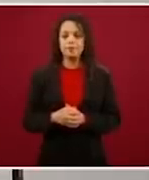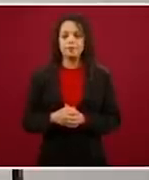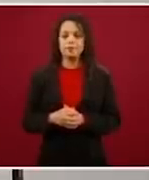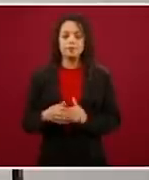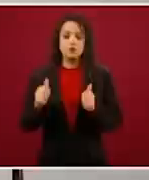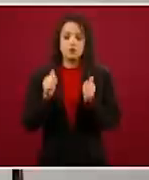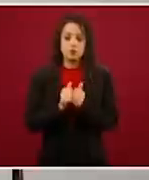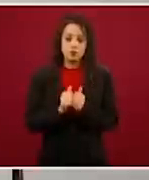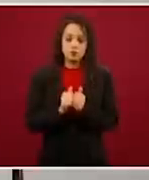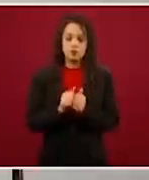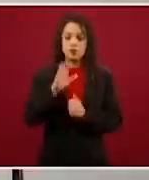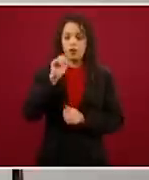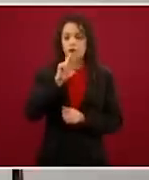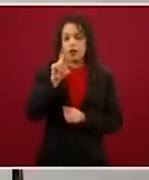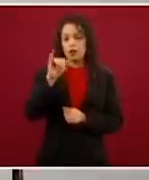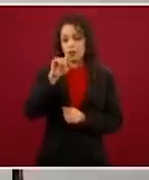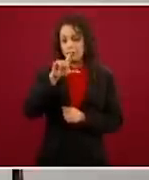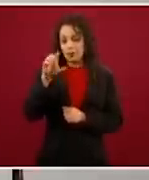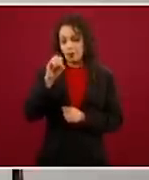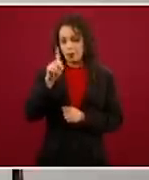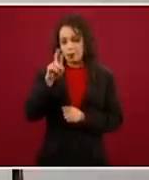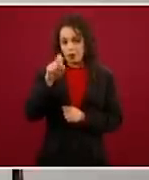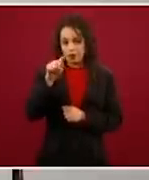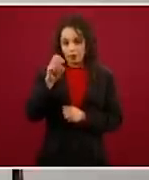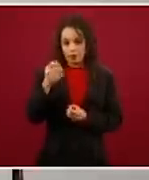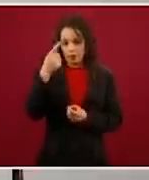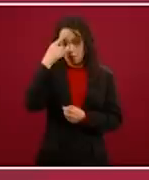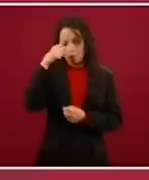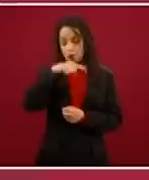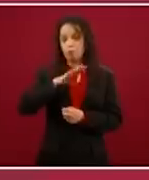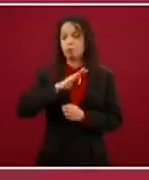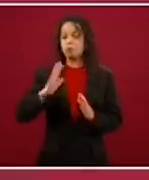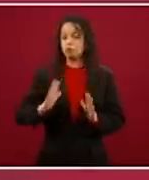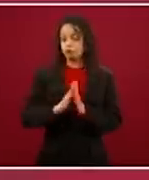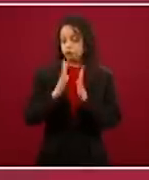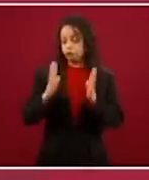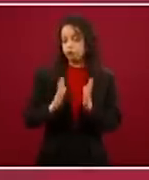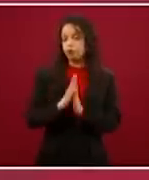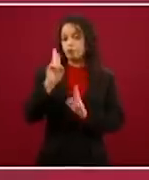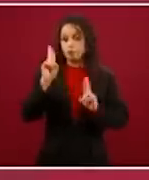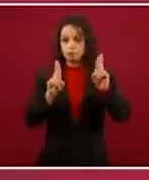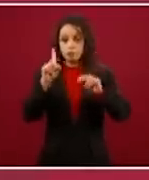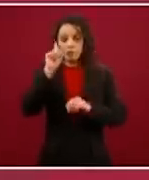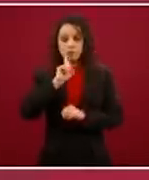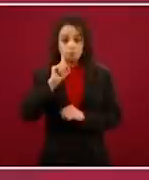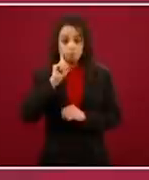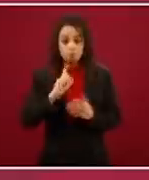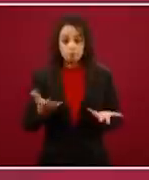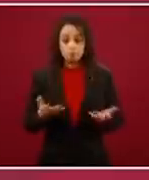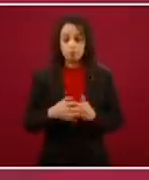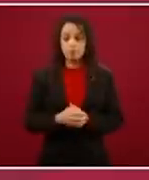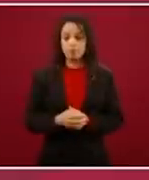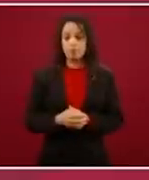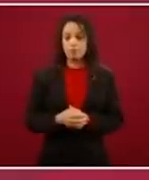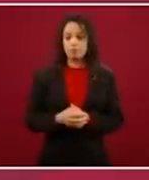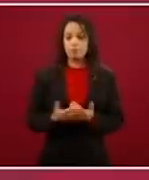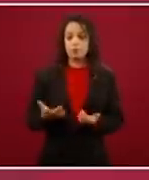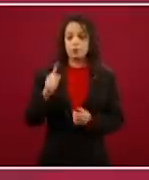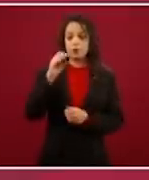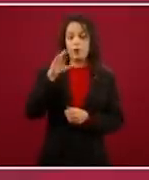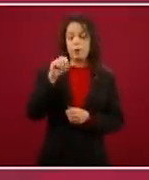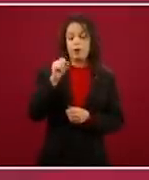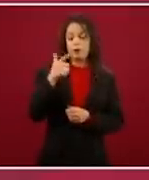Felipe Carrillo Puerto, para la participación de las mujeres, incluso en mi estado, con Tomás Garrido